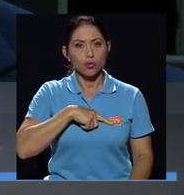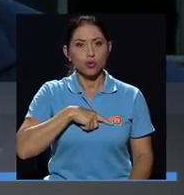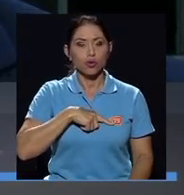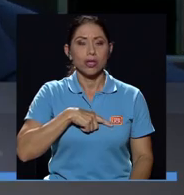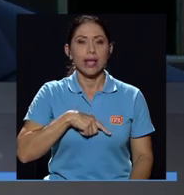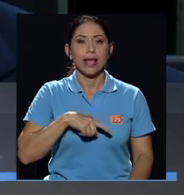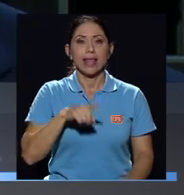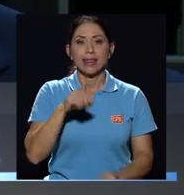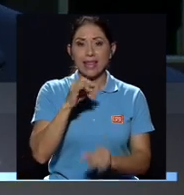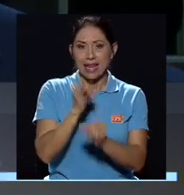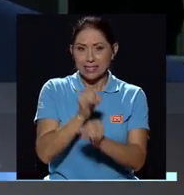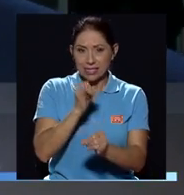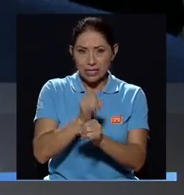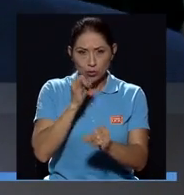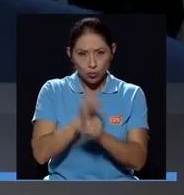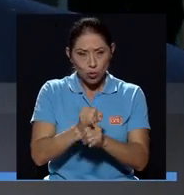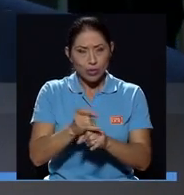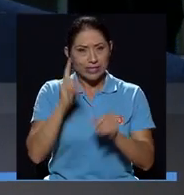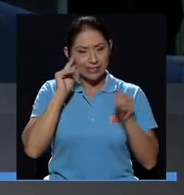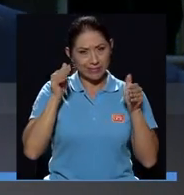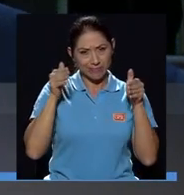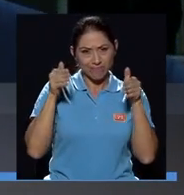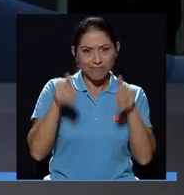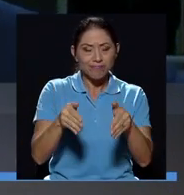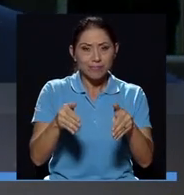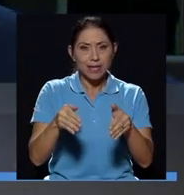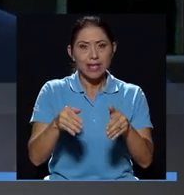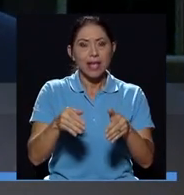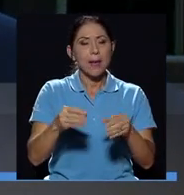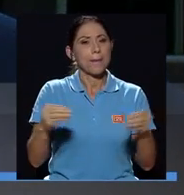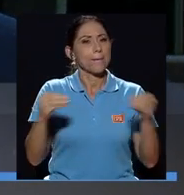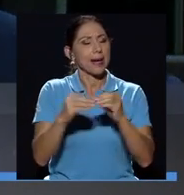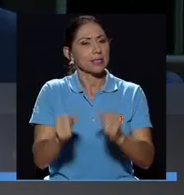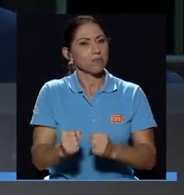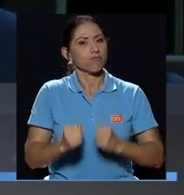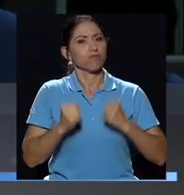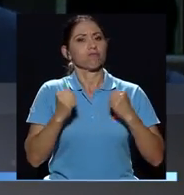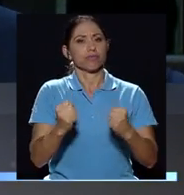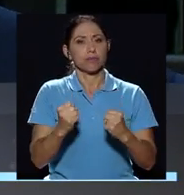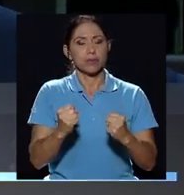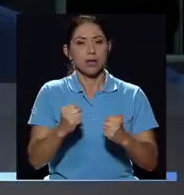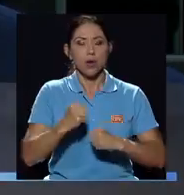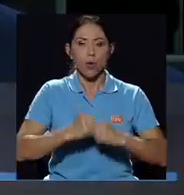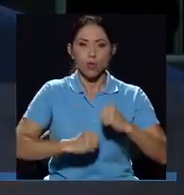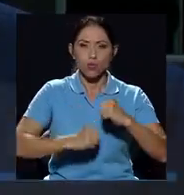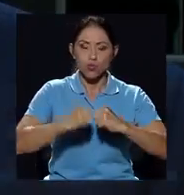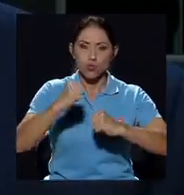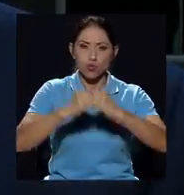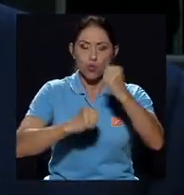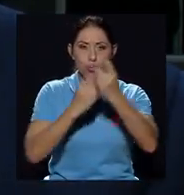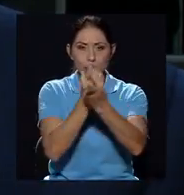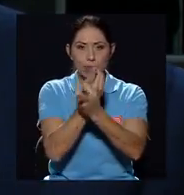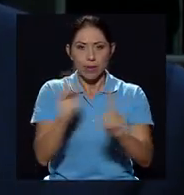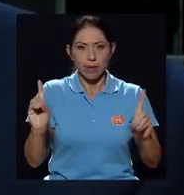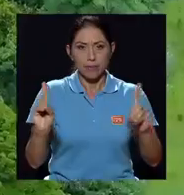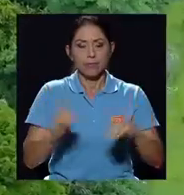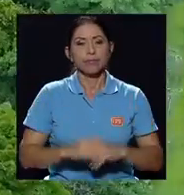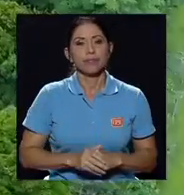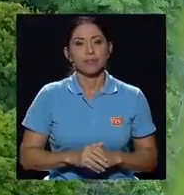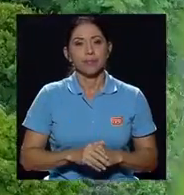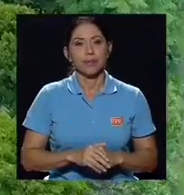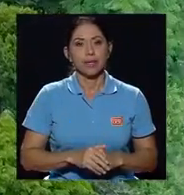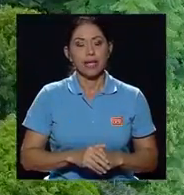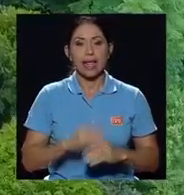instituciones señeras y efectivamente más sólidas en la construcción de democracia.